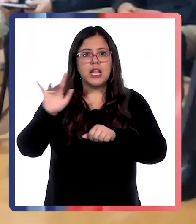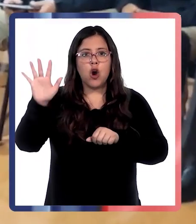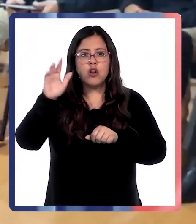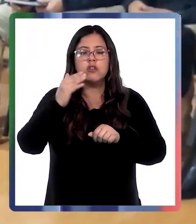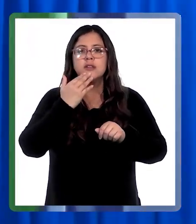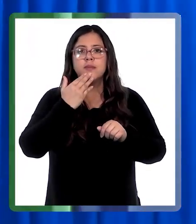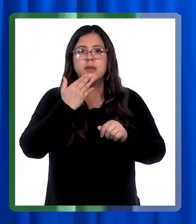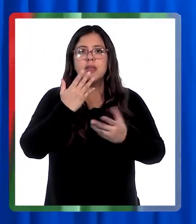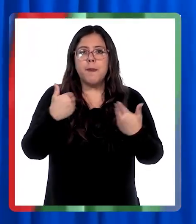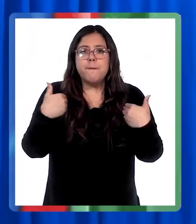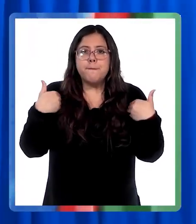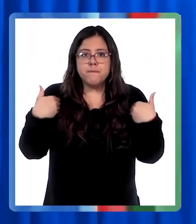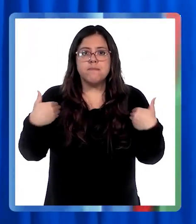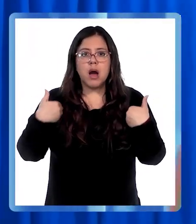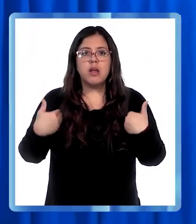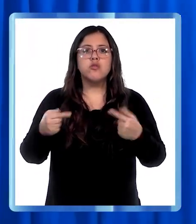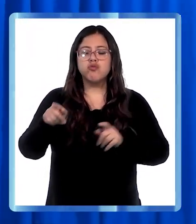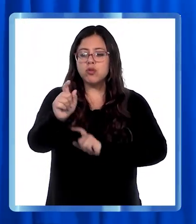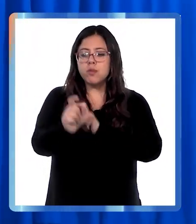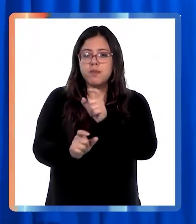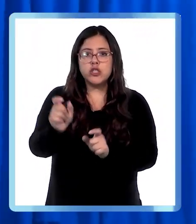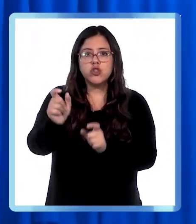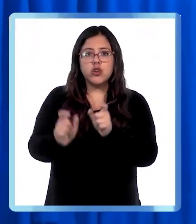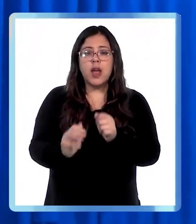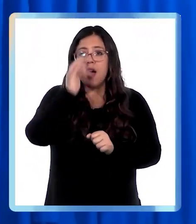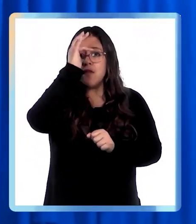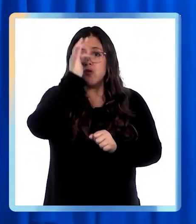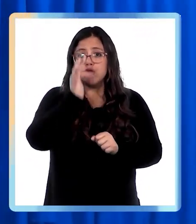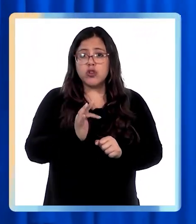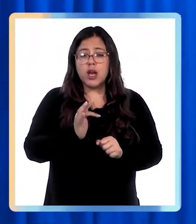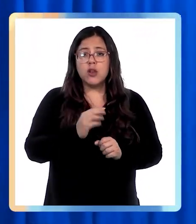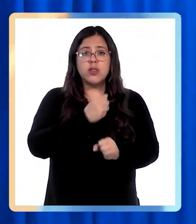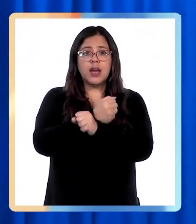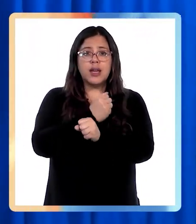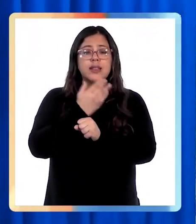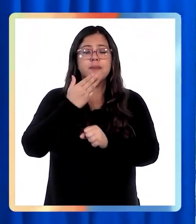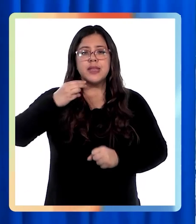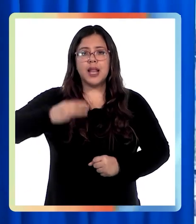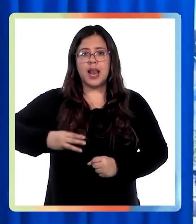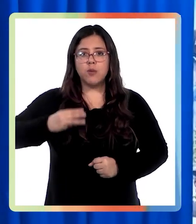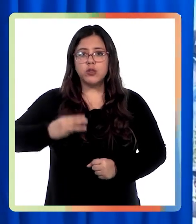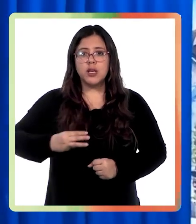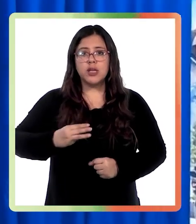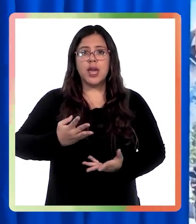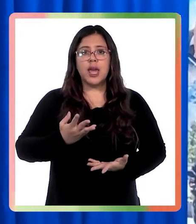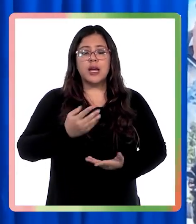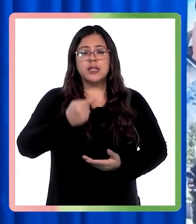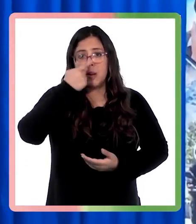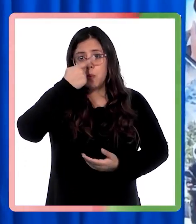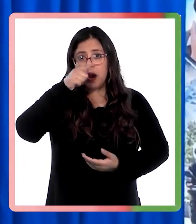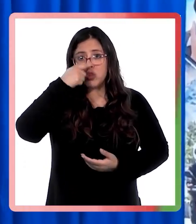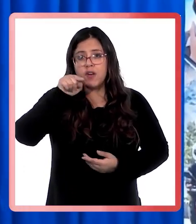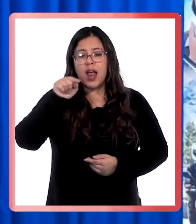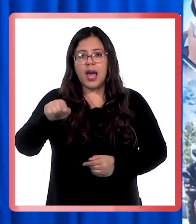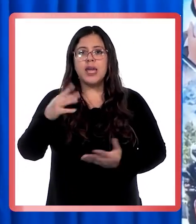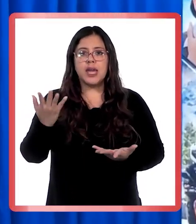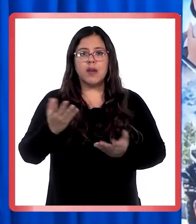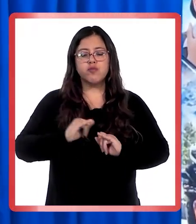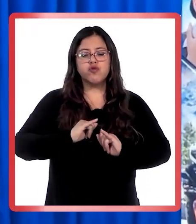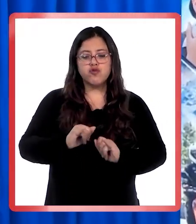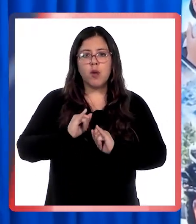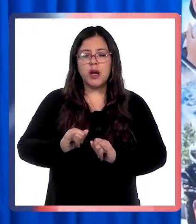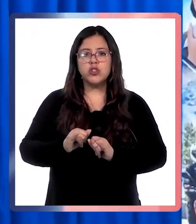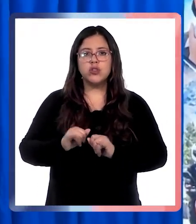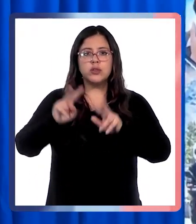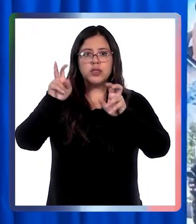teóricos como prácticos los que el personal especializado de carabineros y de la municipalidad de Puerto varas entregaron